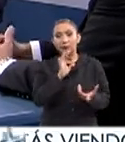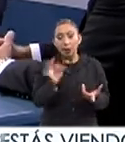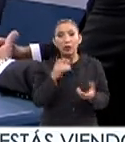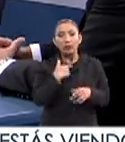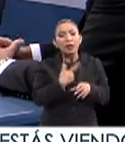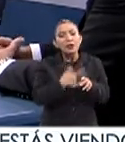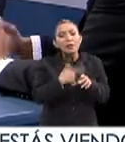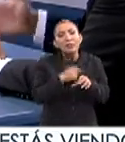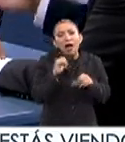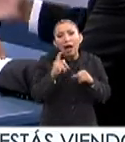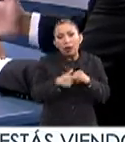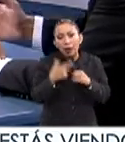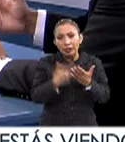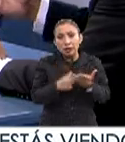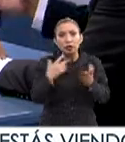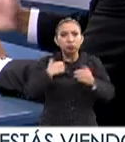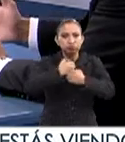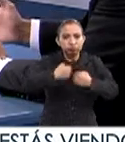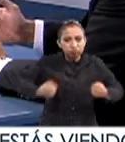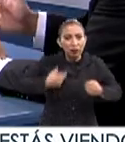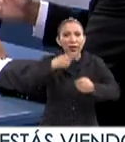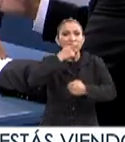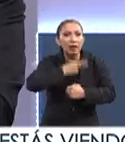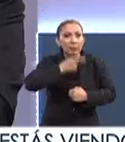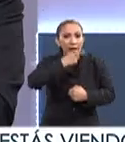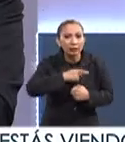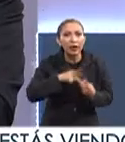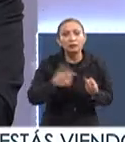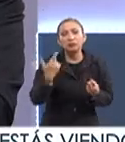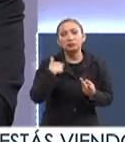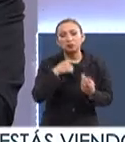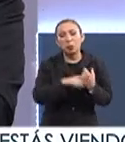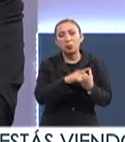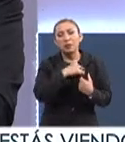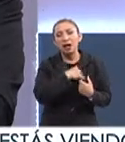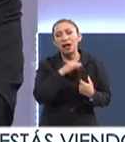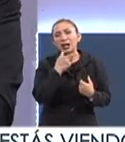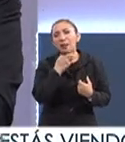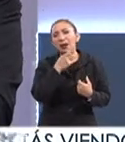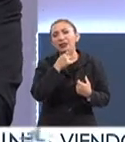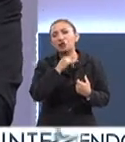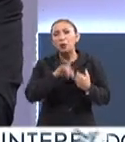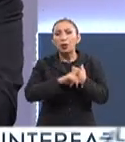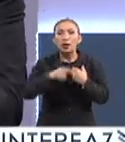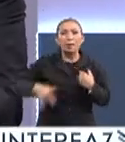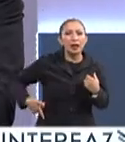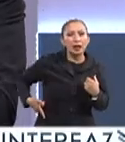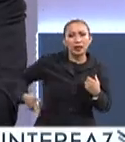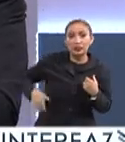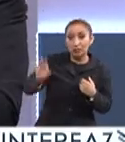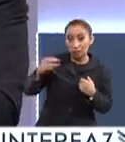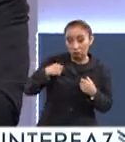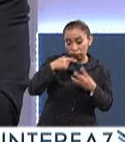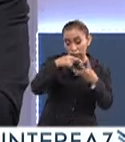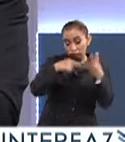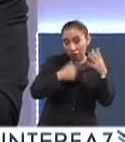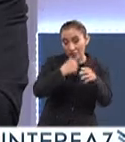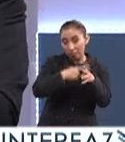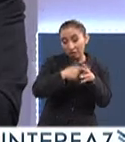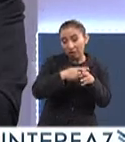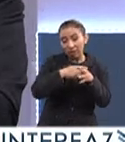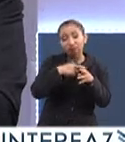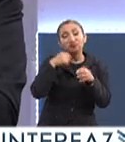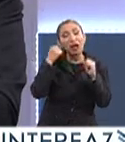que padecemos enfermedades, obesidad, diabetes, hipertensión, enfermedad renal. Si nosotros tenemos este tipo de